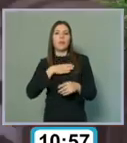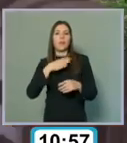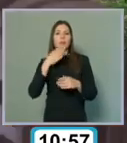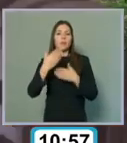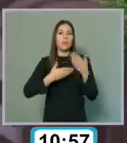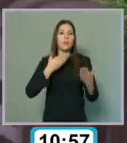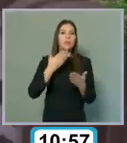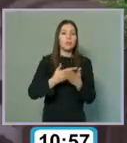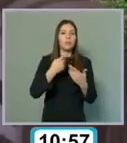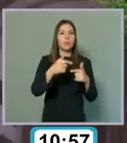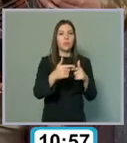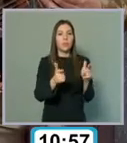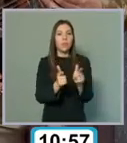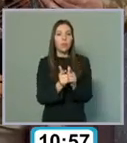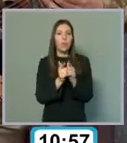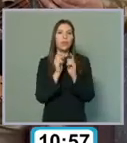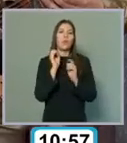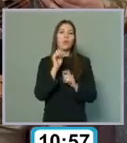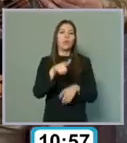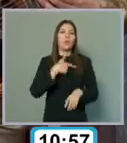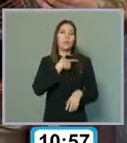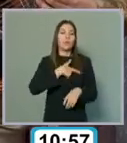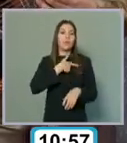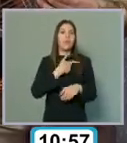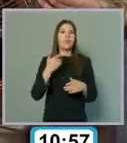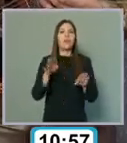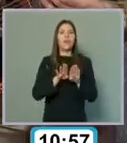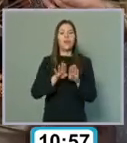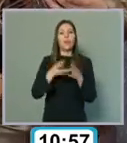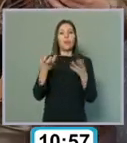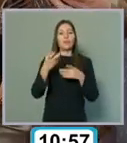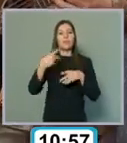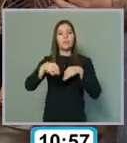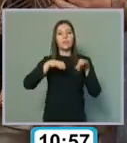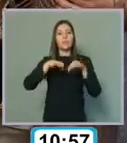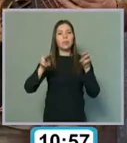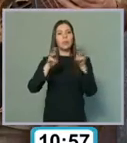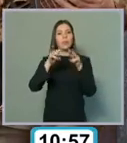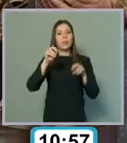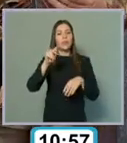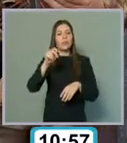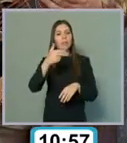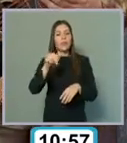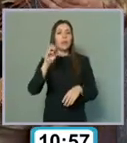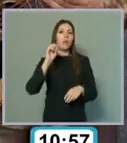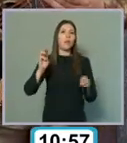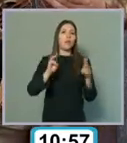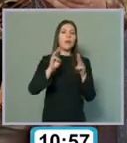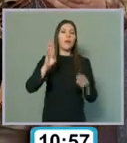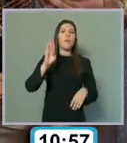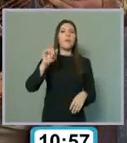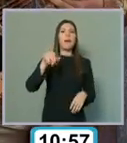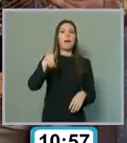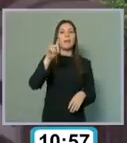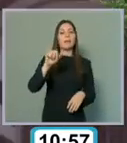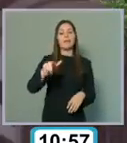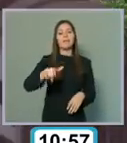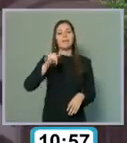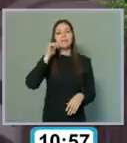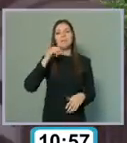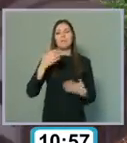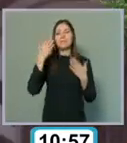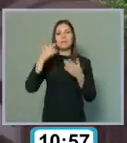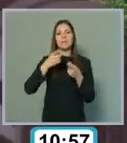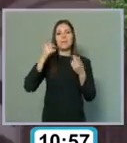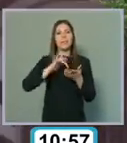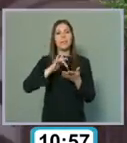grupo, es seña de que a lo mejor le gusta mucho cómo desempeñamos el norteño, cómo desempeñamos la banda, y pues siempre agradecidos de todos modos a